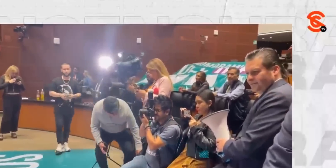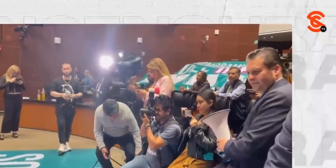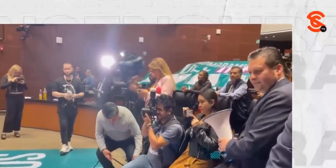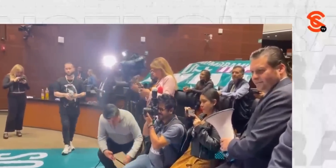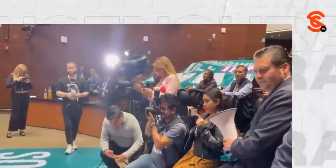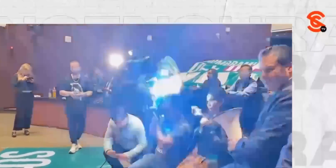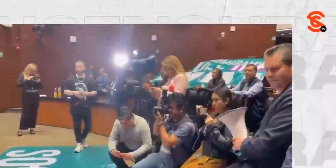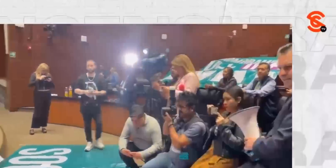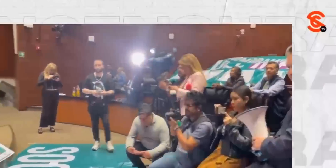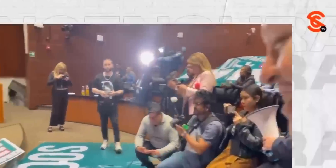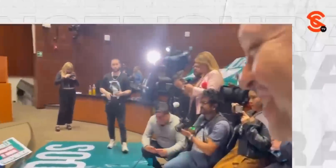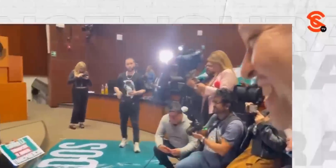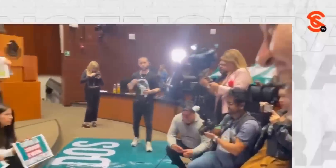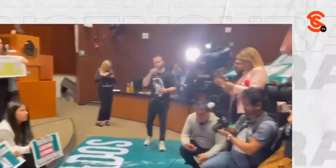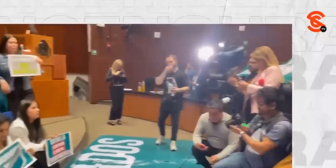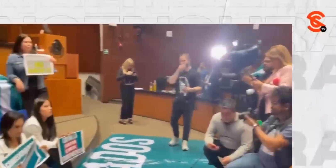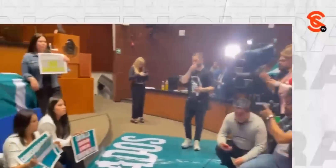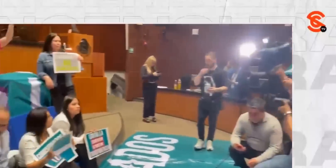Vamos a hacer...